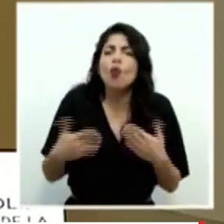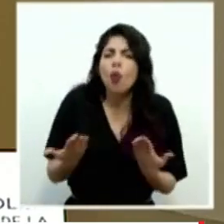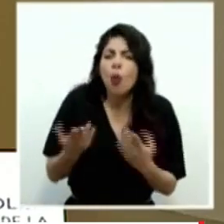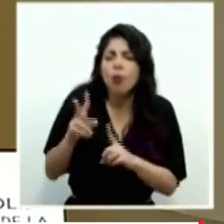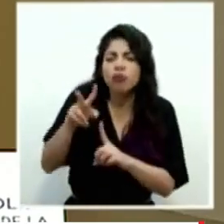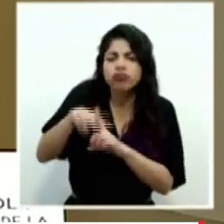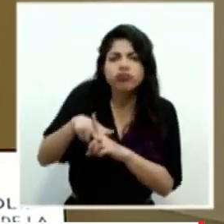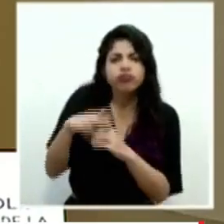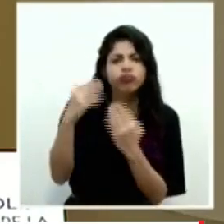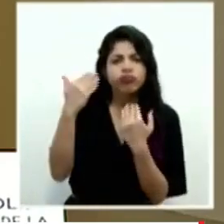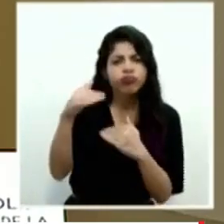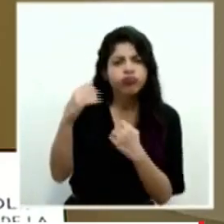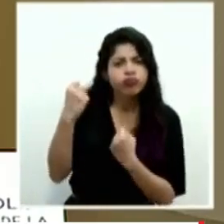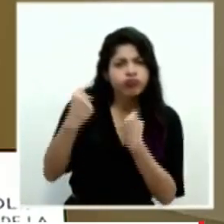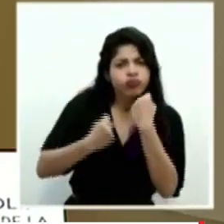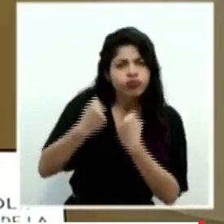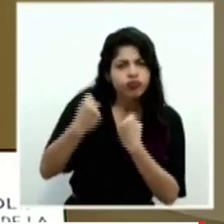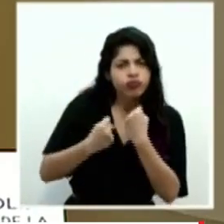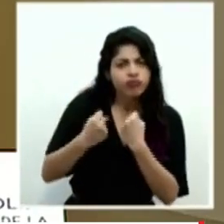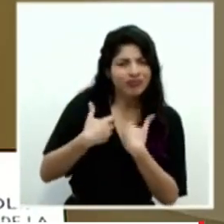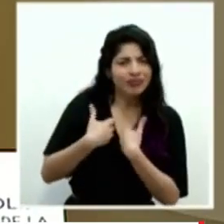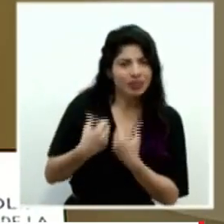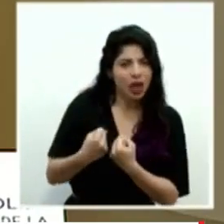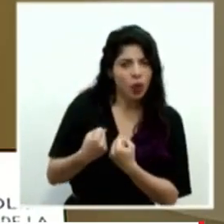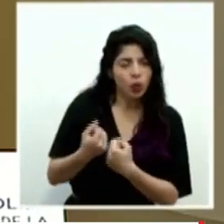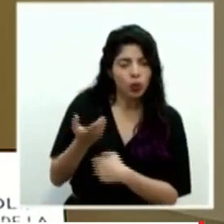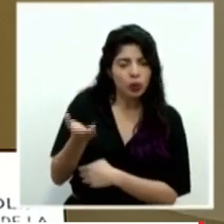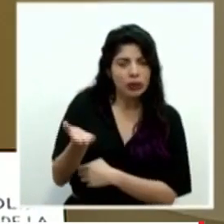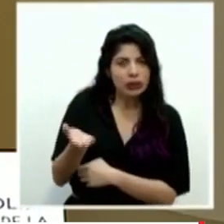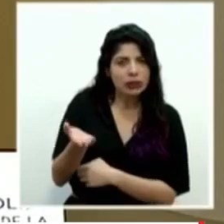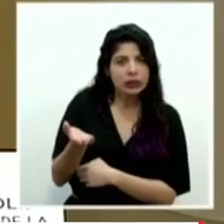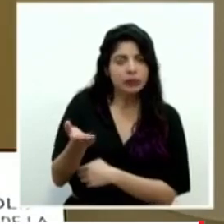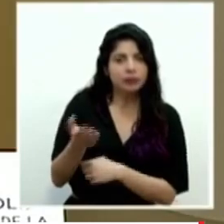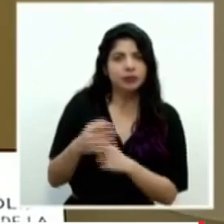aplicación de la restricción vehicular sanitaria en estos